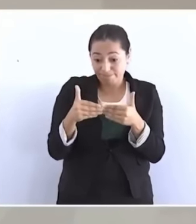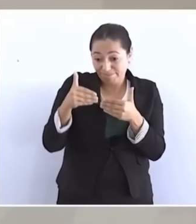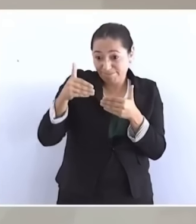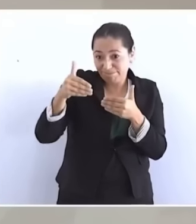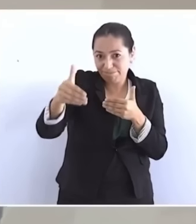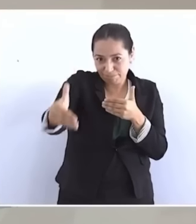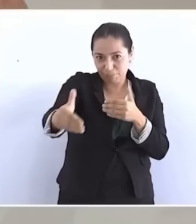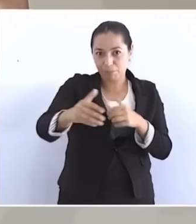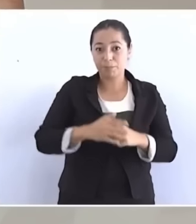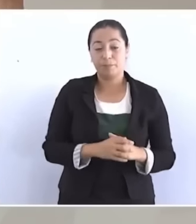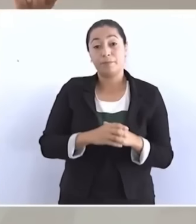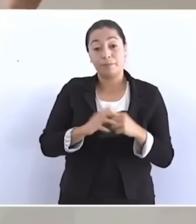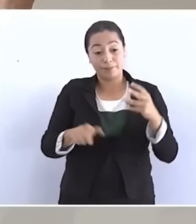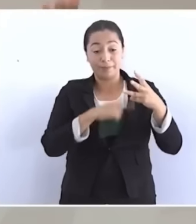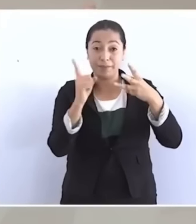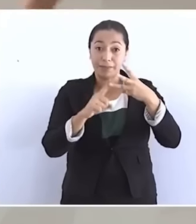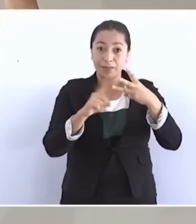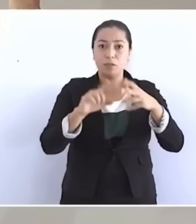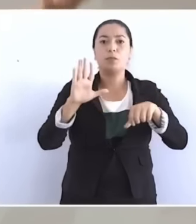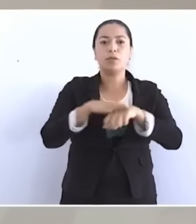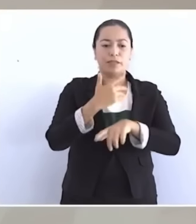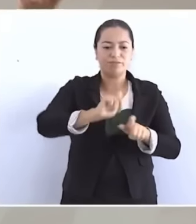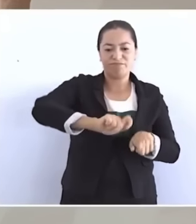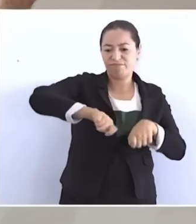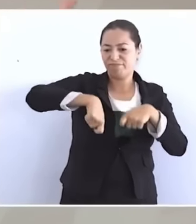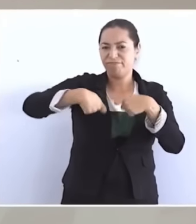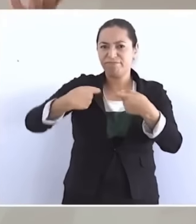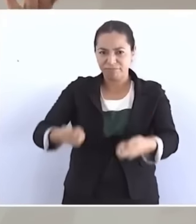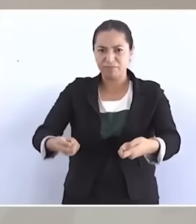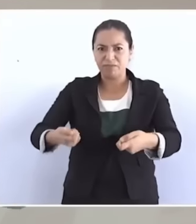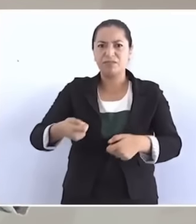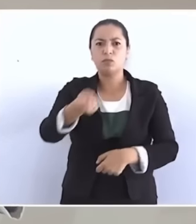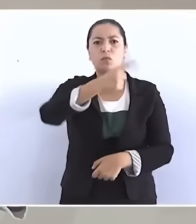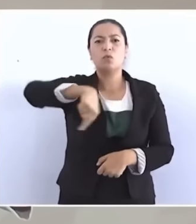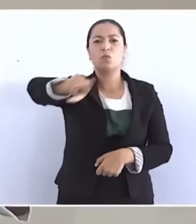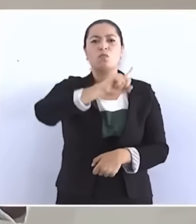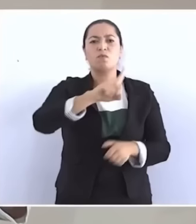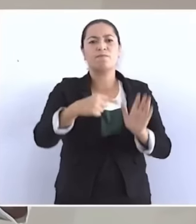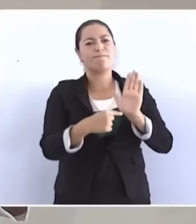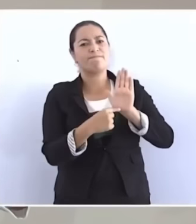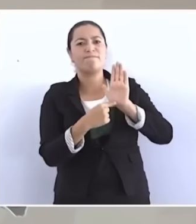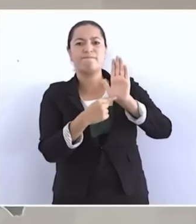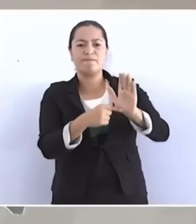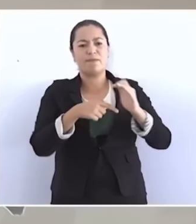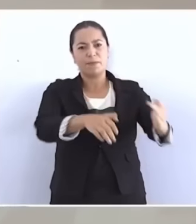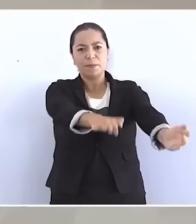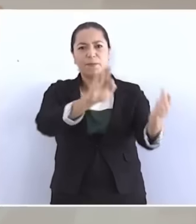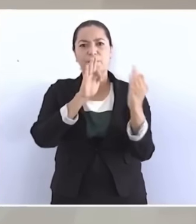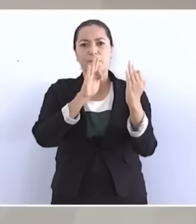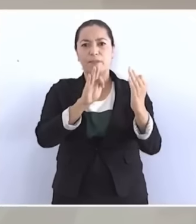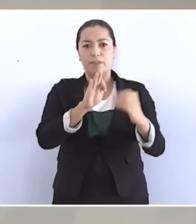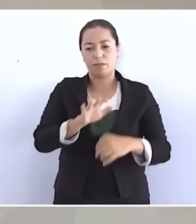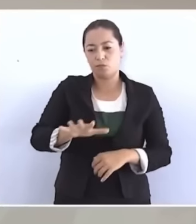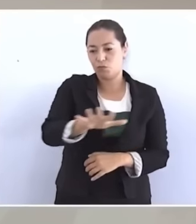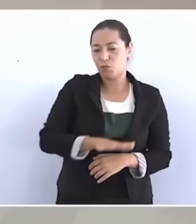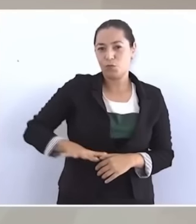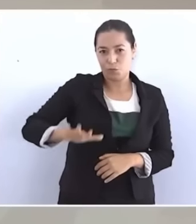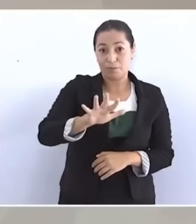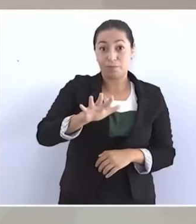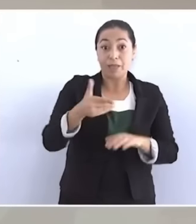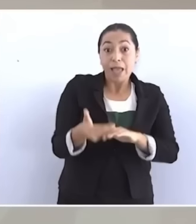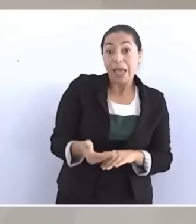tercero, porque además la transición se hace de frente al pueblo de México. Antes se hacía en las